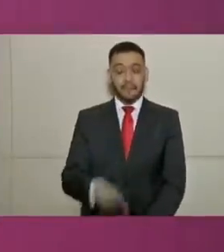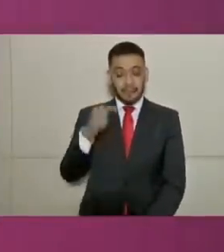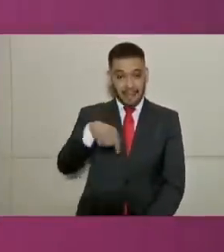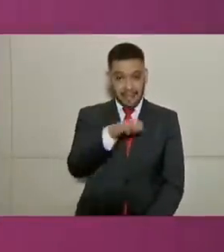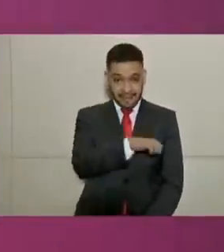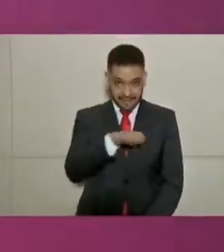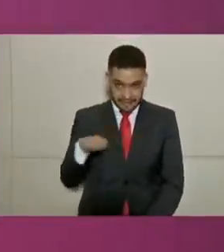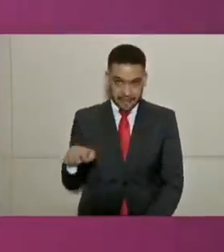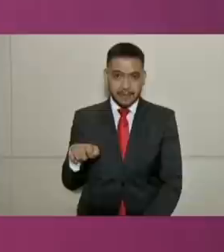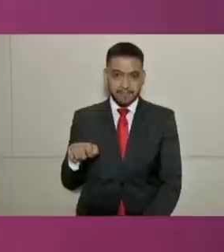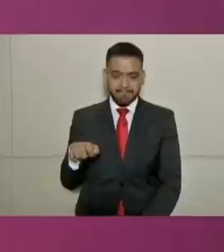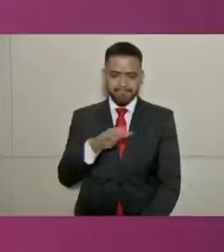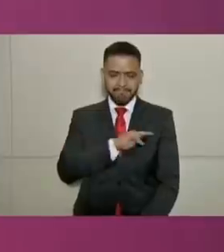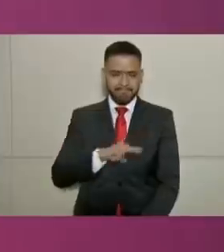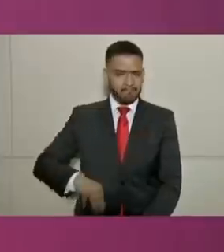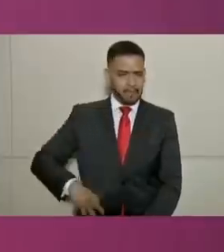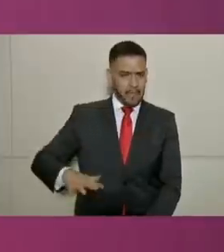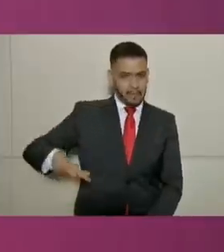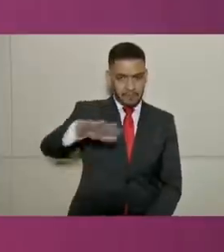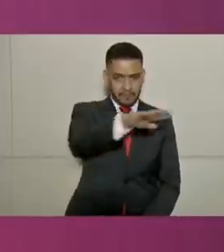hace relativamente poco,